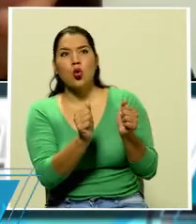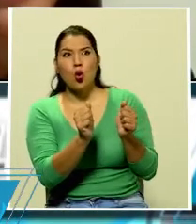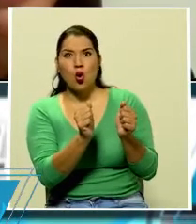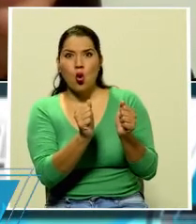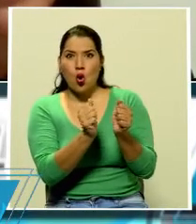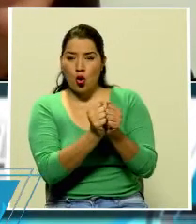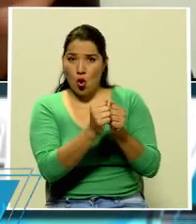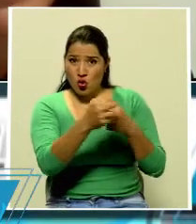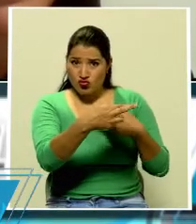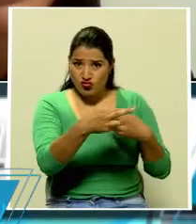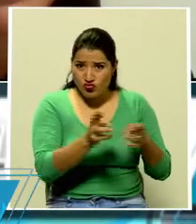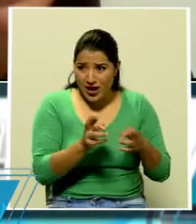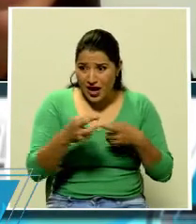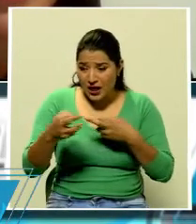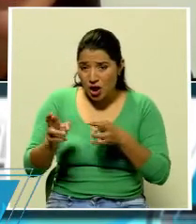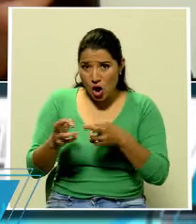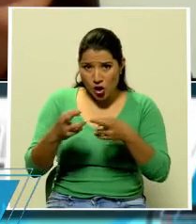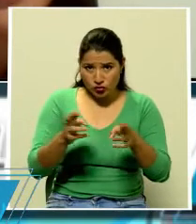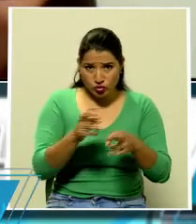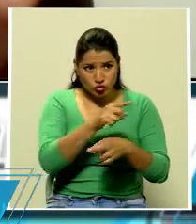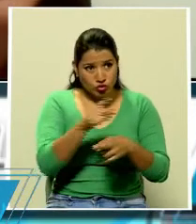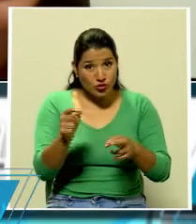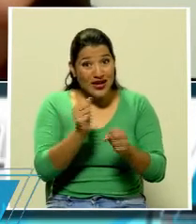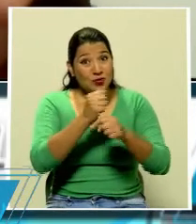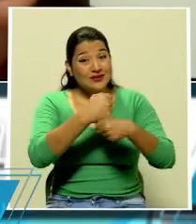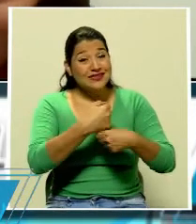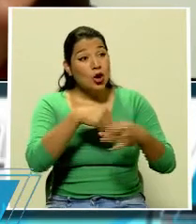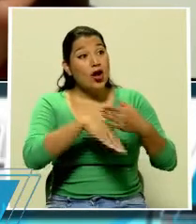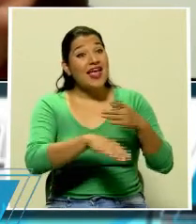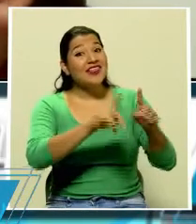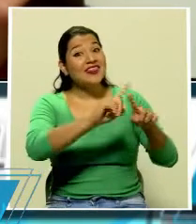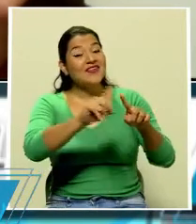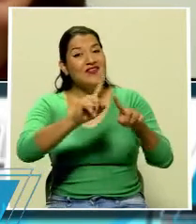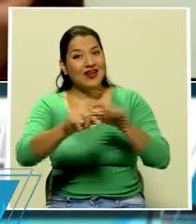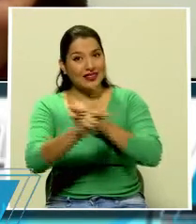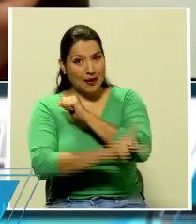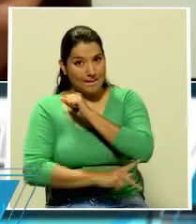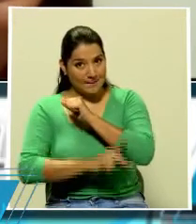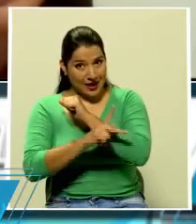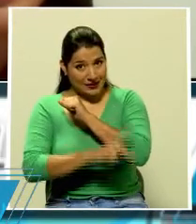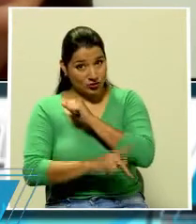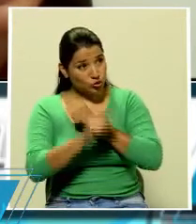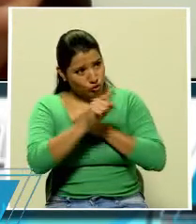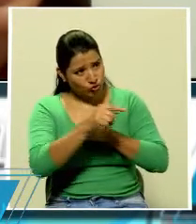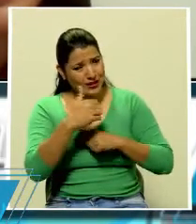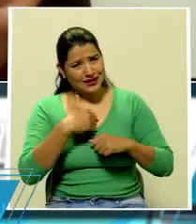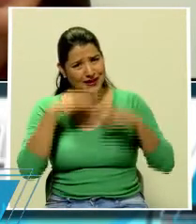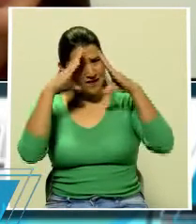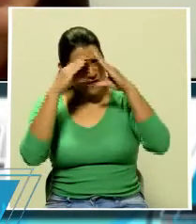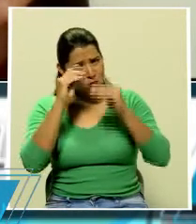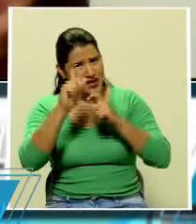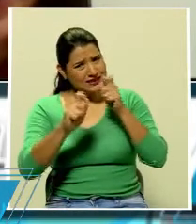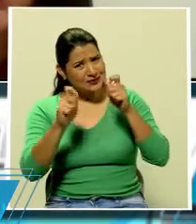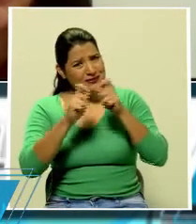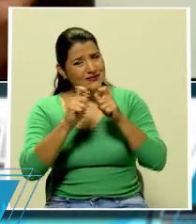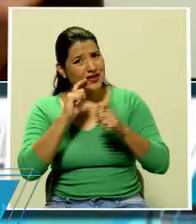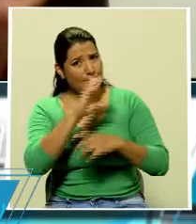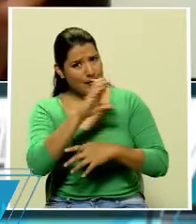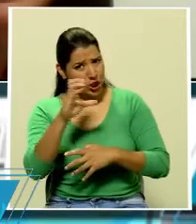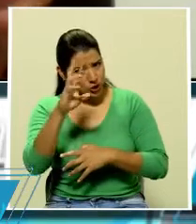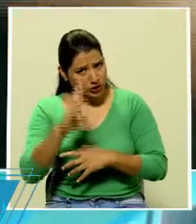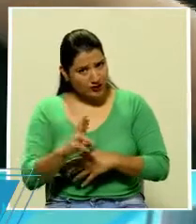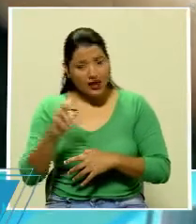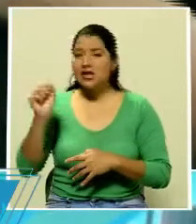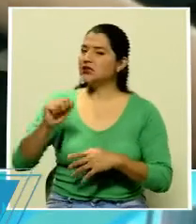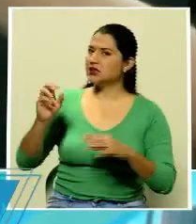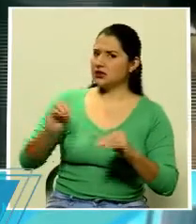decir, es una encuesta hecha en distintos países. ¿Hay datos para Costa Rica específicos? Sí, claro. Mira, la